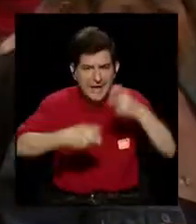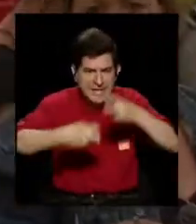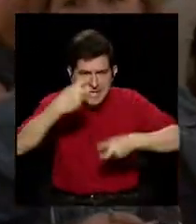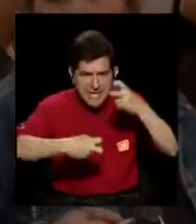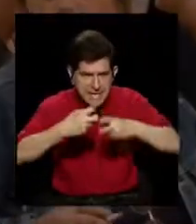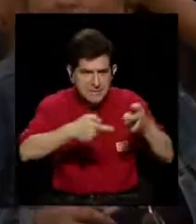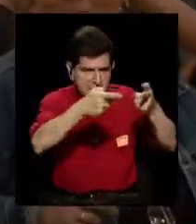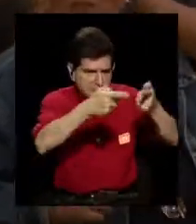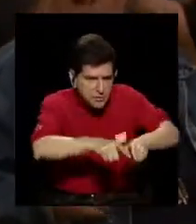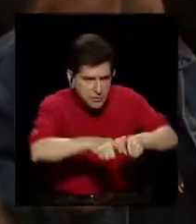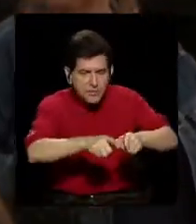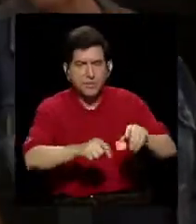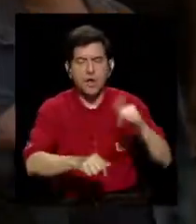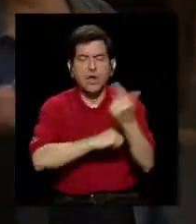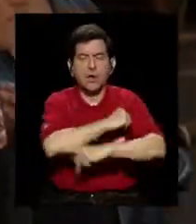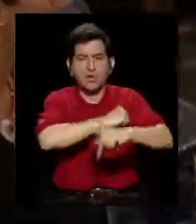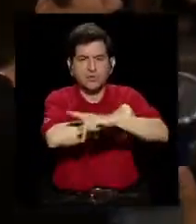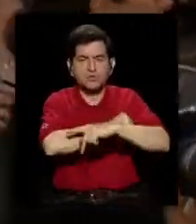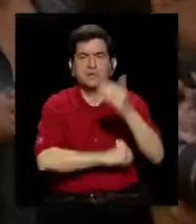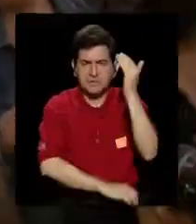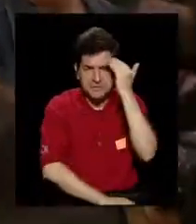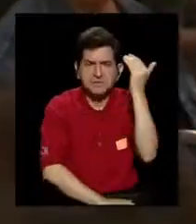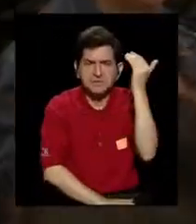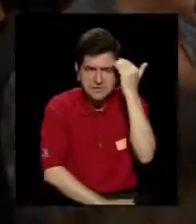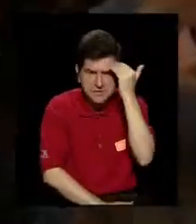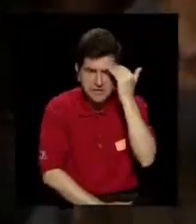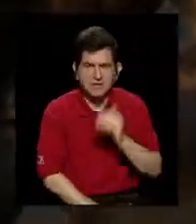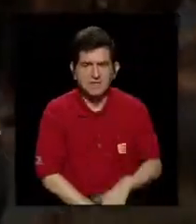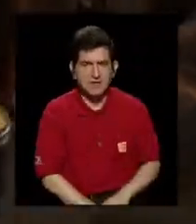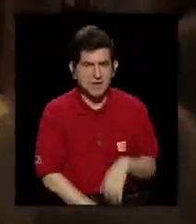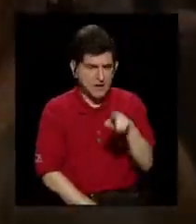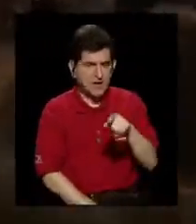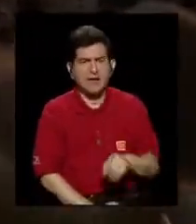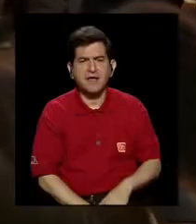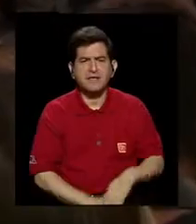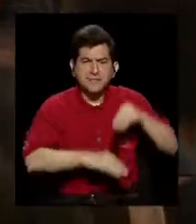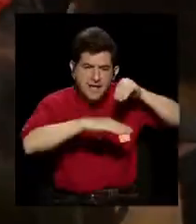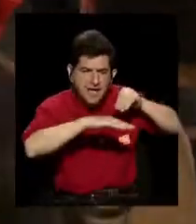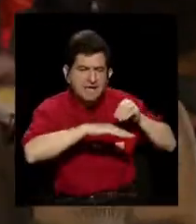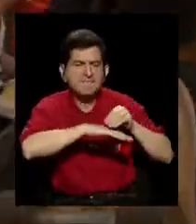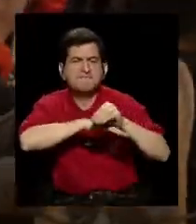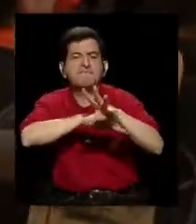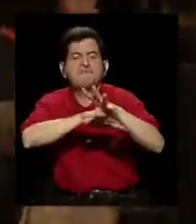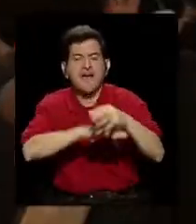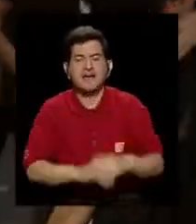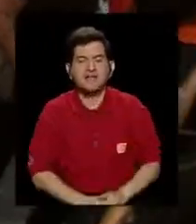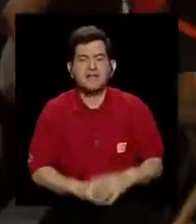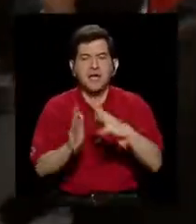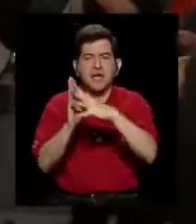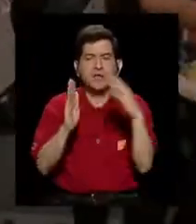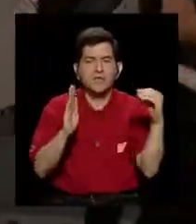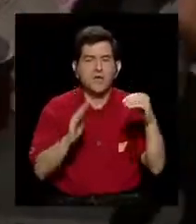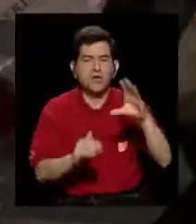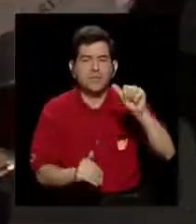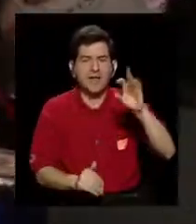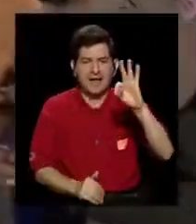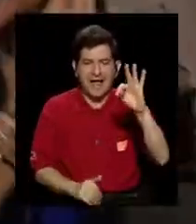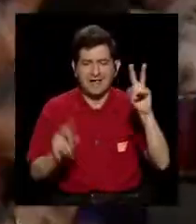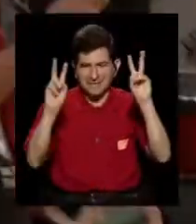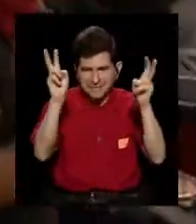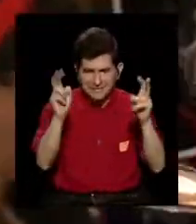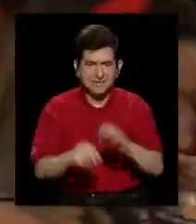criminología y que en otros países se conoce como el efecto del copycat o